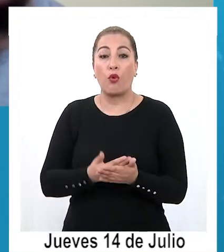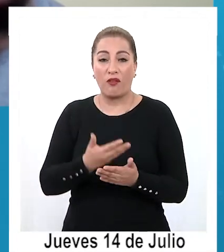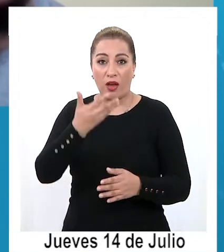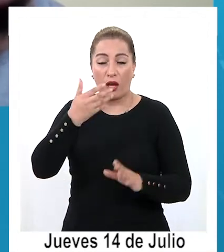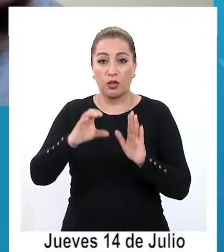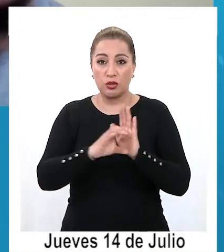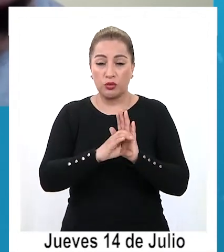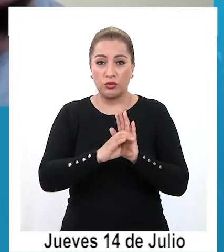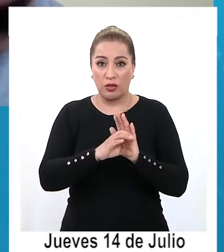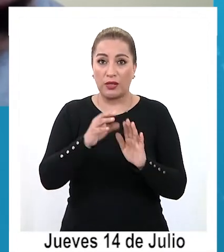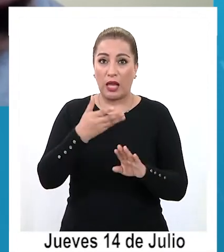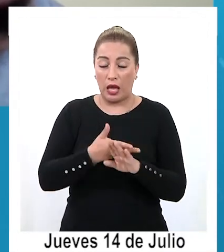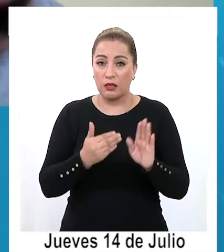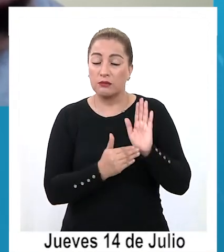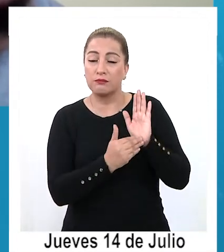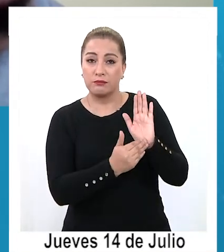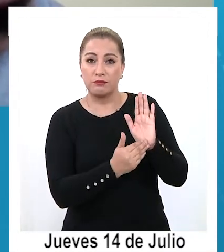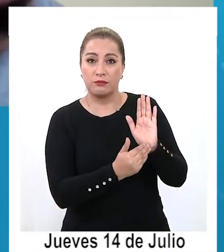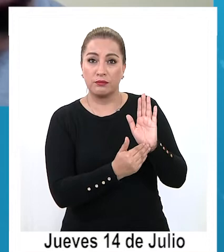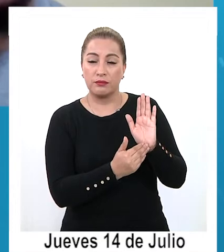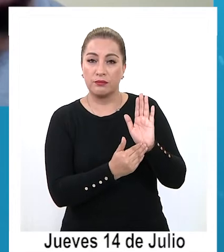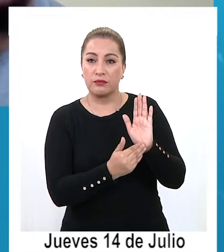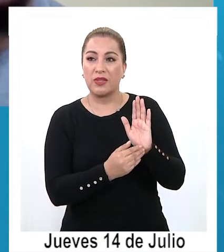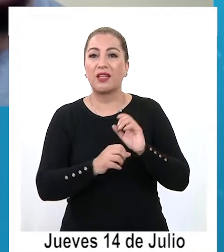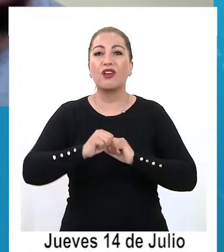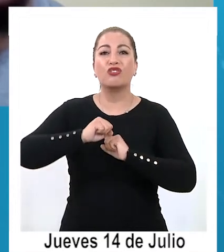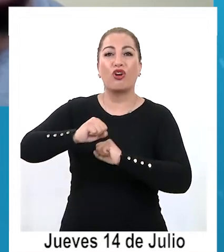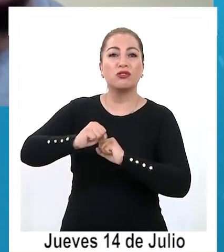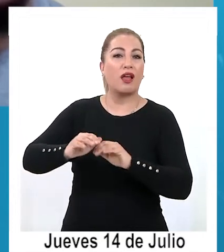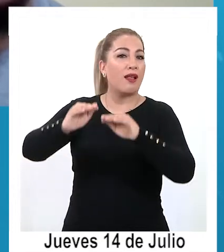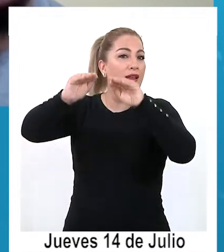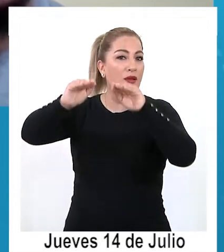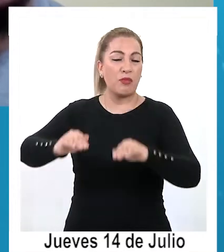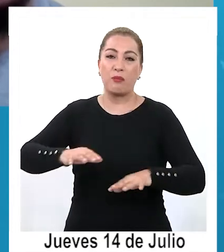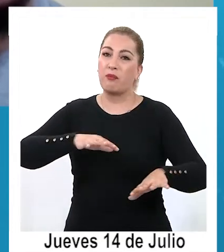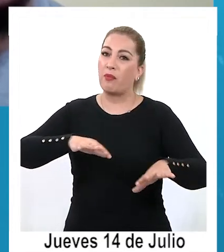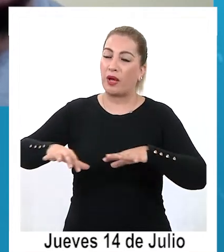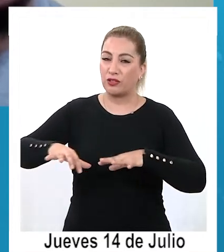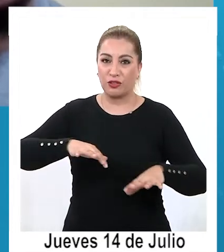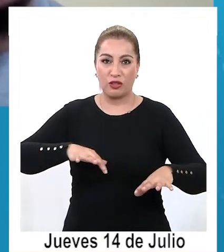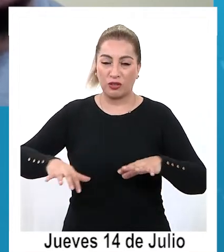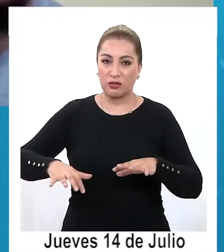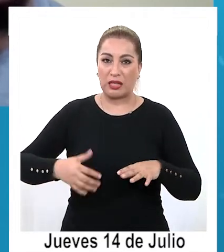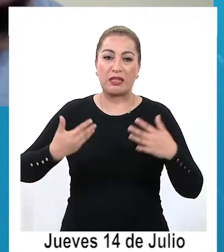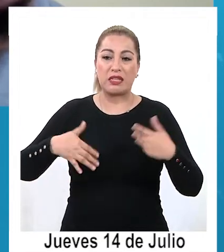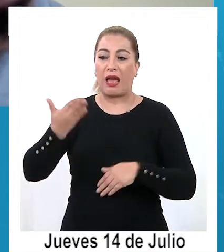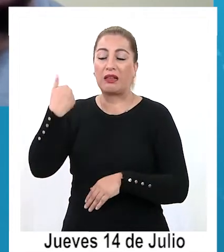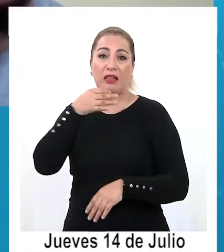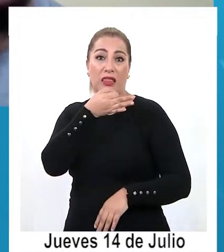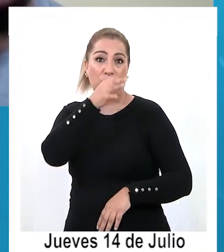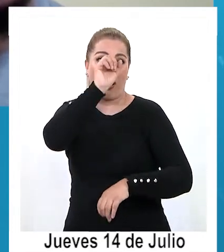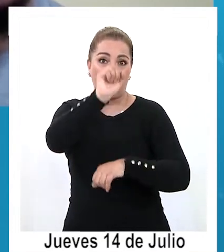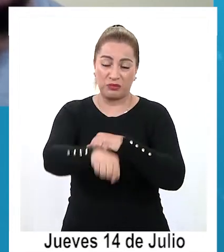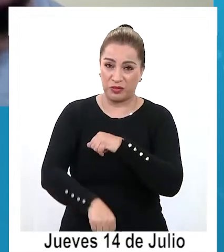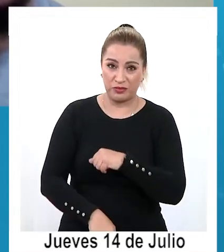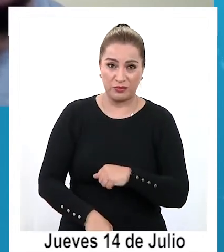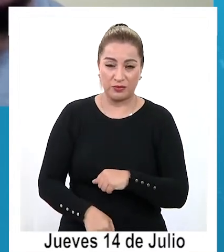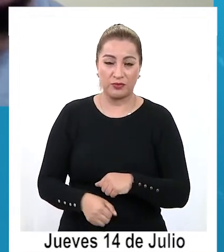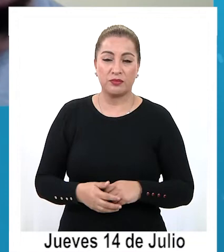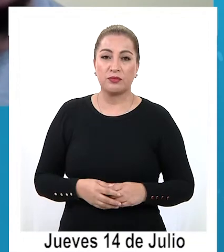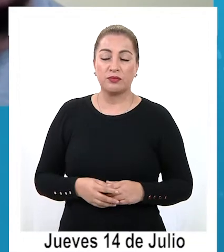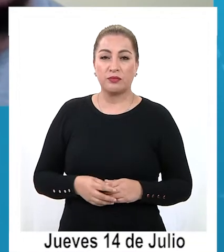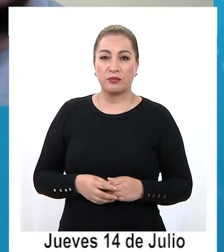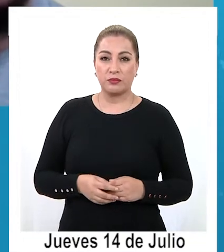tenemos todas y todos a la vista, se ha opuesto sistemáticamente a las mismas cosas que estaría diciendo que estaría dispuesta a aprobar, lo cual me parece